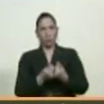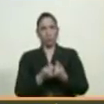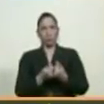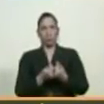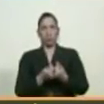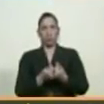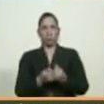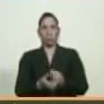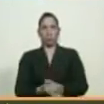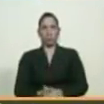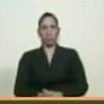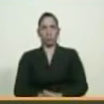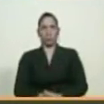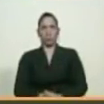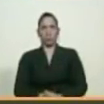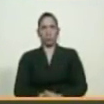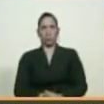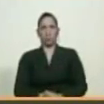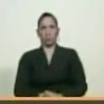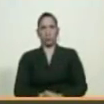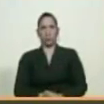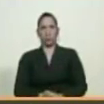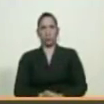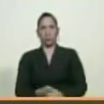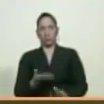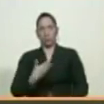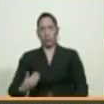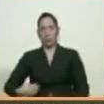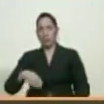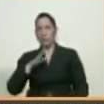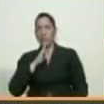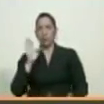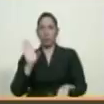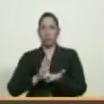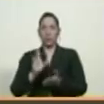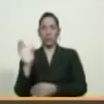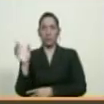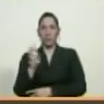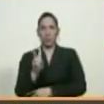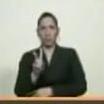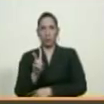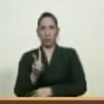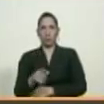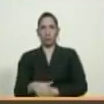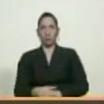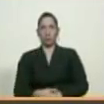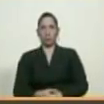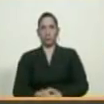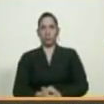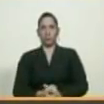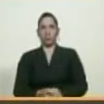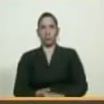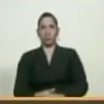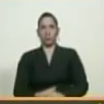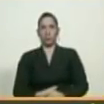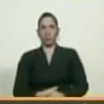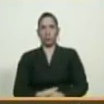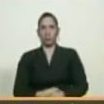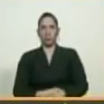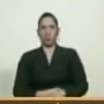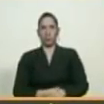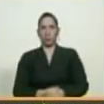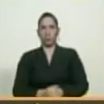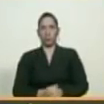Simón Serpa, y también palabras del presidente del Banco Central de Venezuela, Calixto Ortega. Afirmaban que este